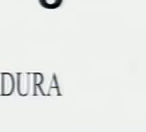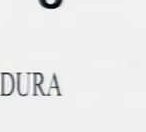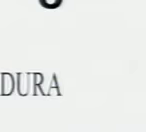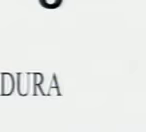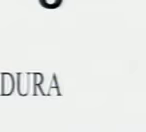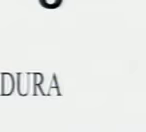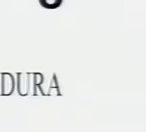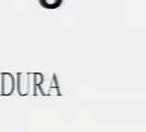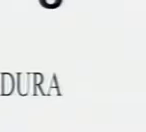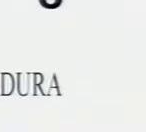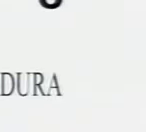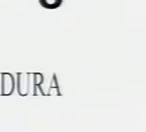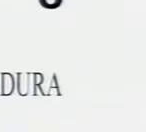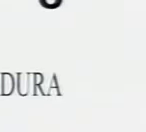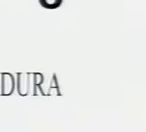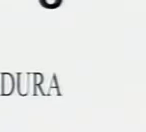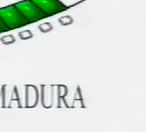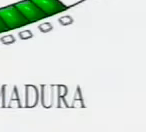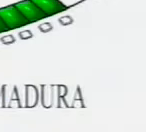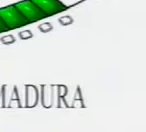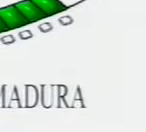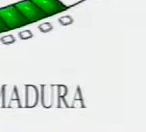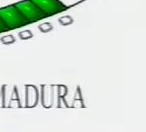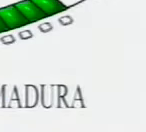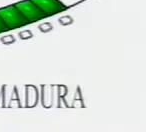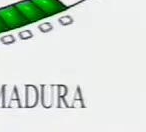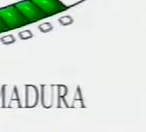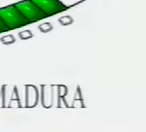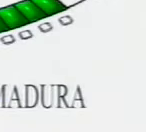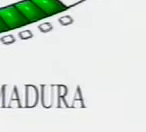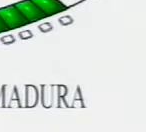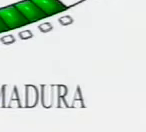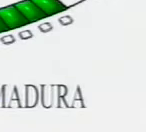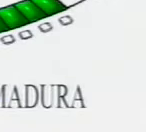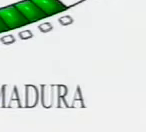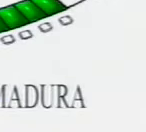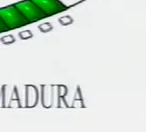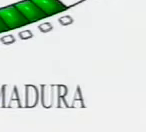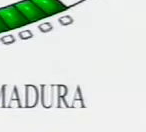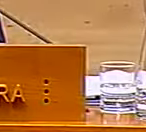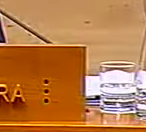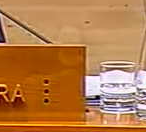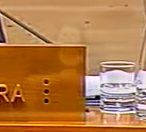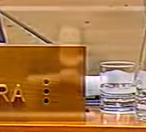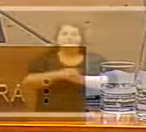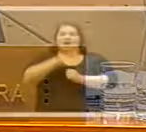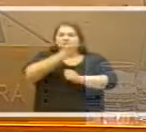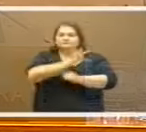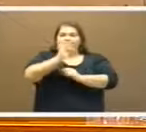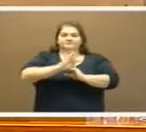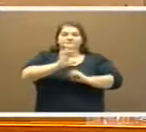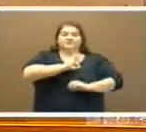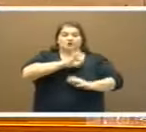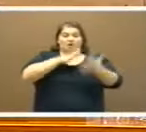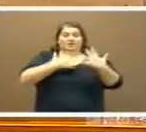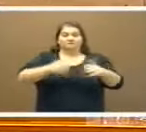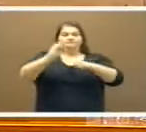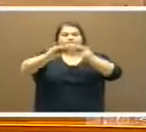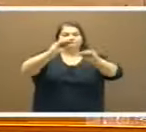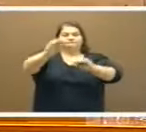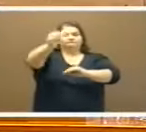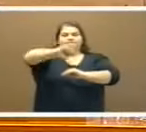unanimidad de la Cámara queda aprobada la enmienda transaccionada número 134. A continuación, señorías, someto a